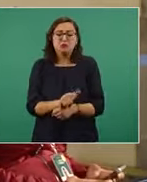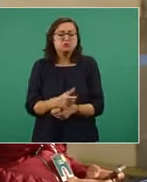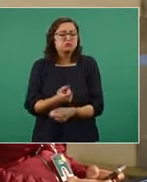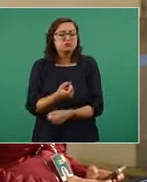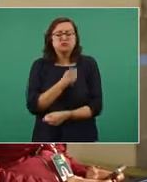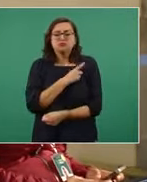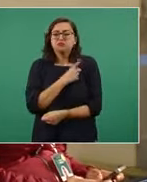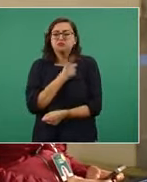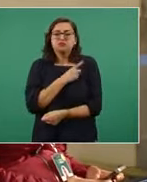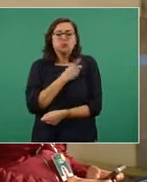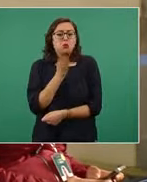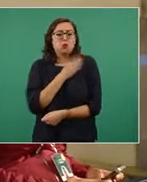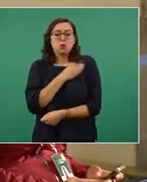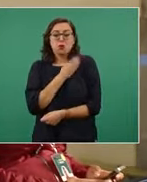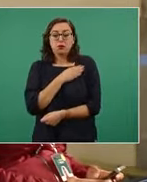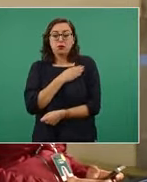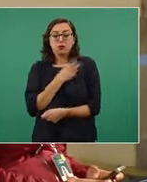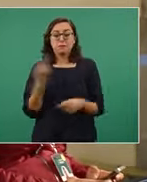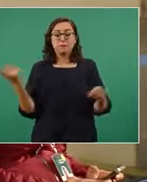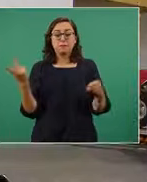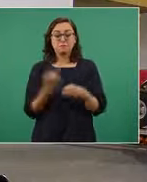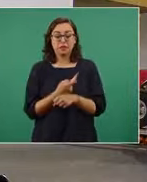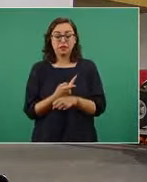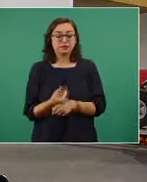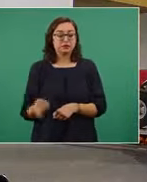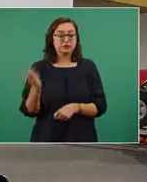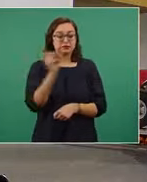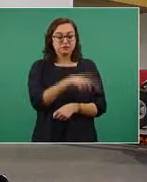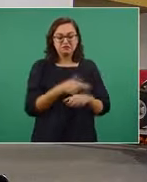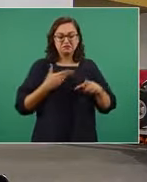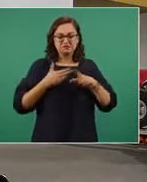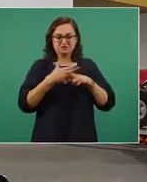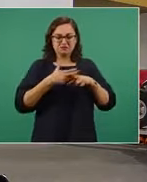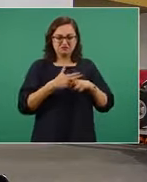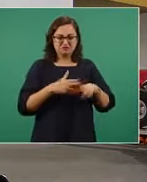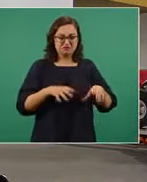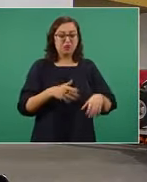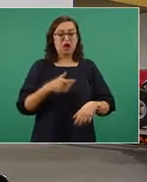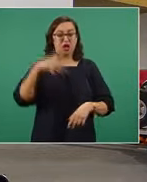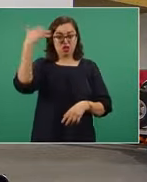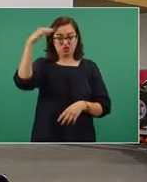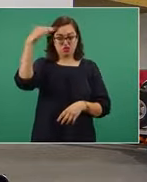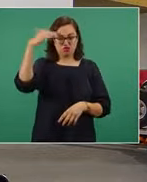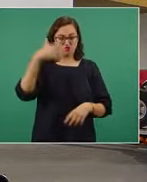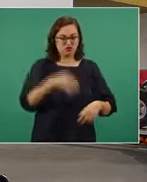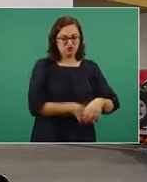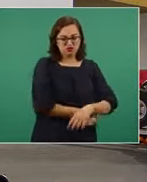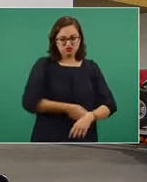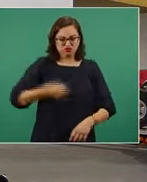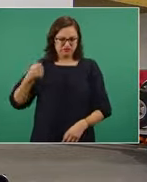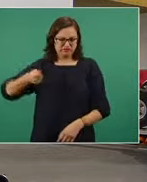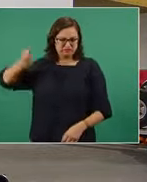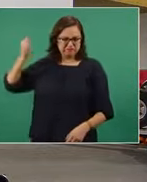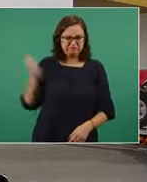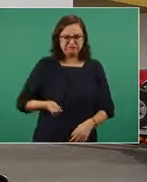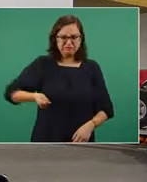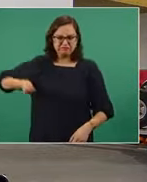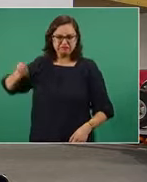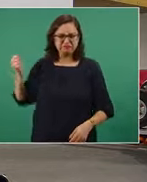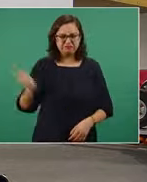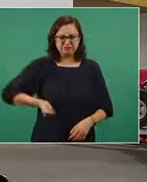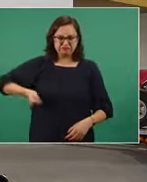nadie y fue macheteado con una brutalidad inaudita por un adulto que de niño nunca conoció el respeto al prójimo,